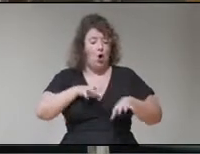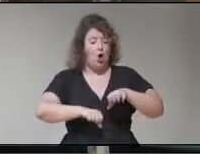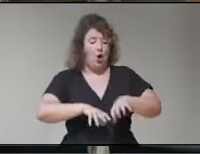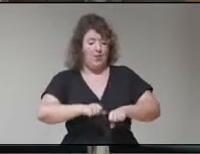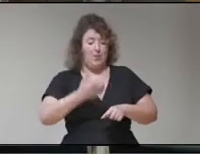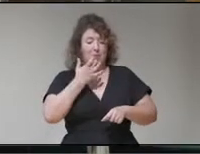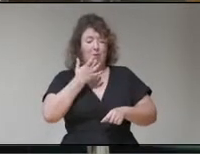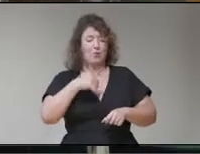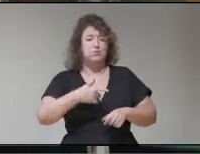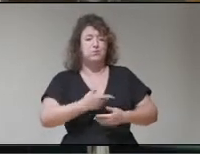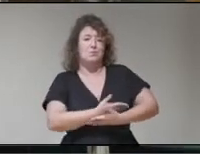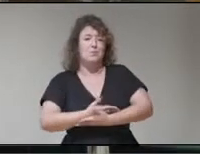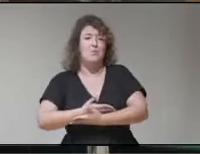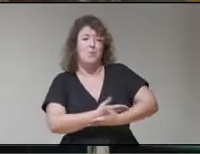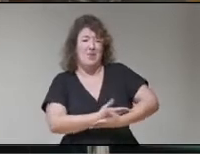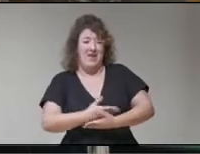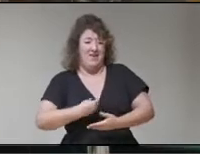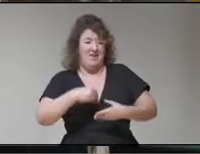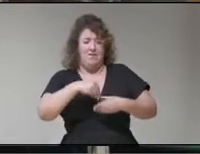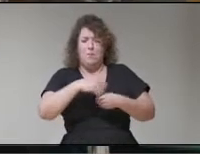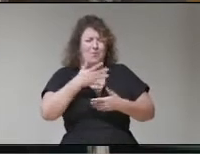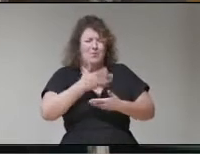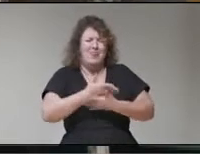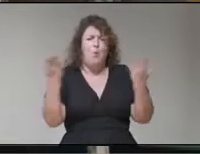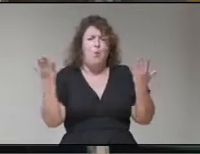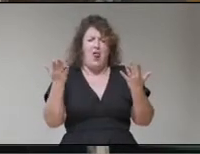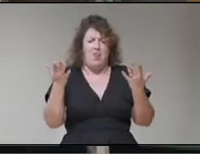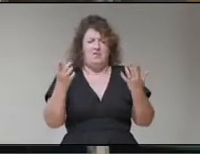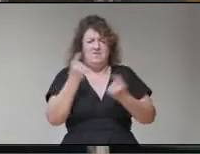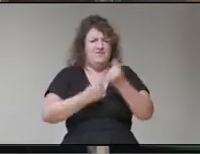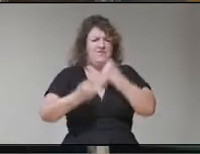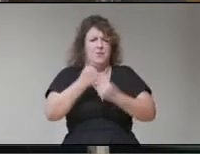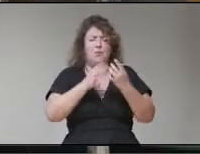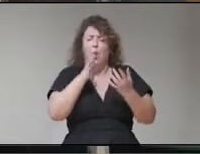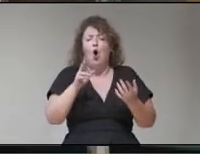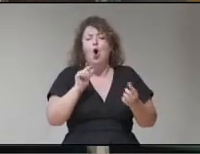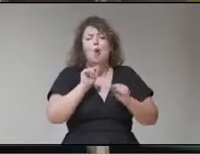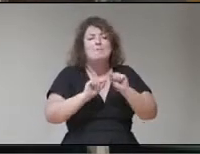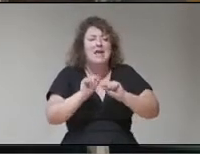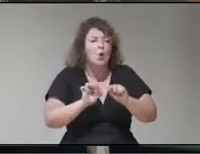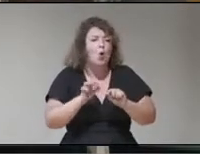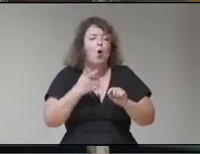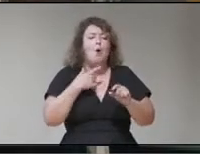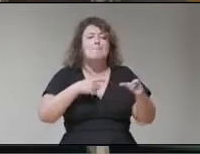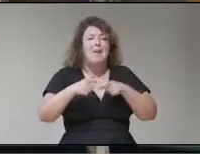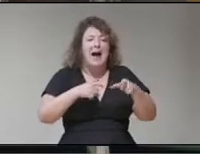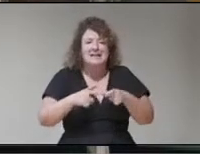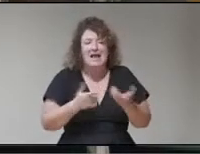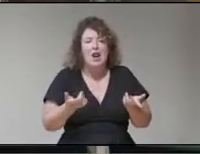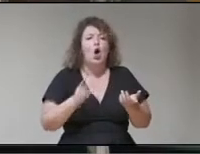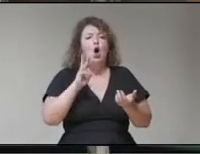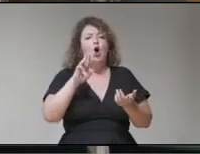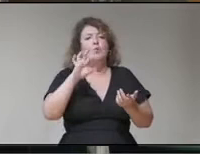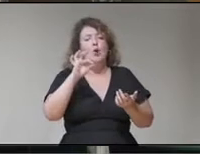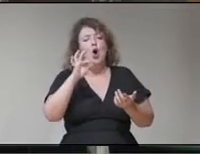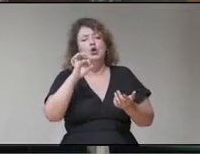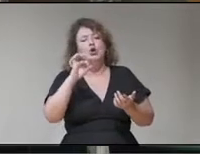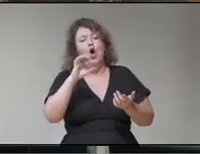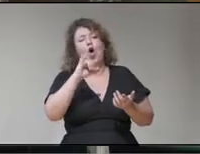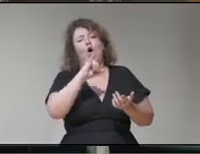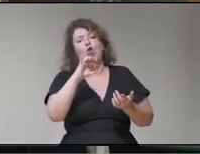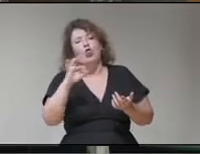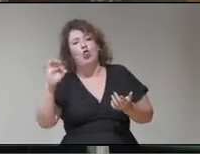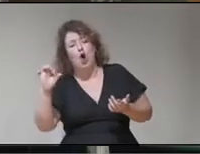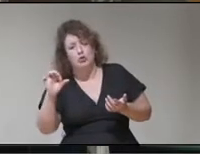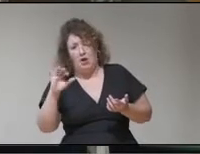feto por cualquier organismo? Fijaos, por virus, por bacterias, por protozoos. Aquí